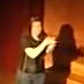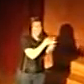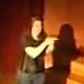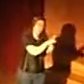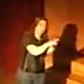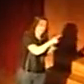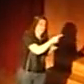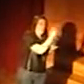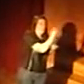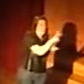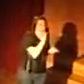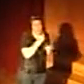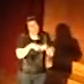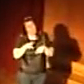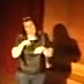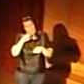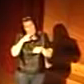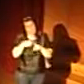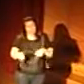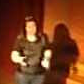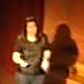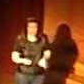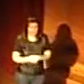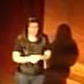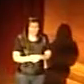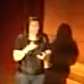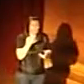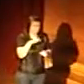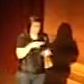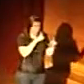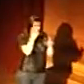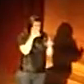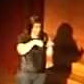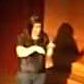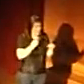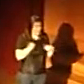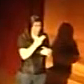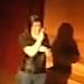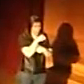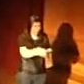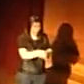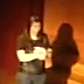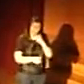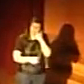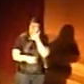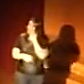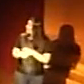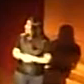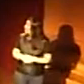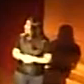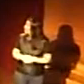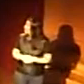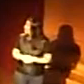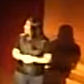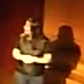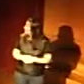manera eh eso Son obras además Son obras de aquí del Prado eh que seguras de la